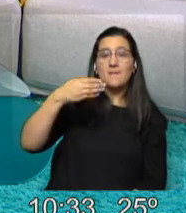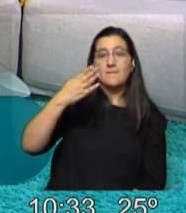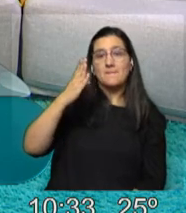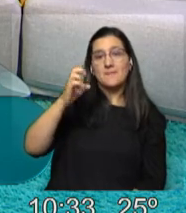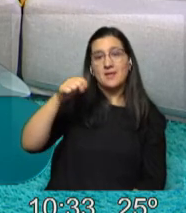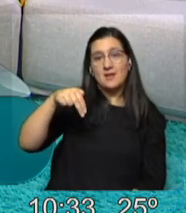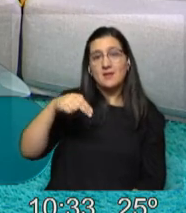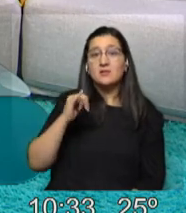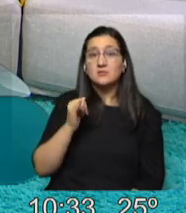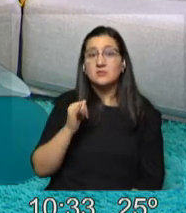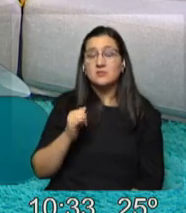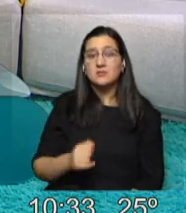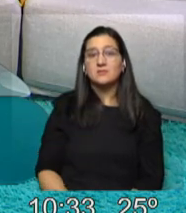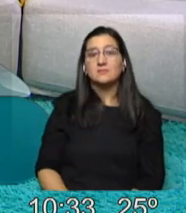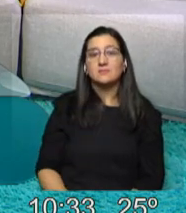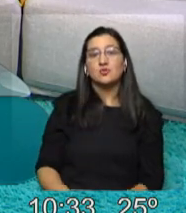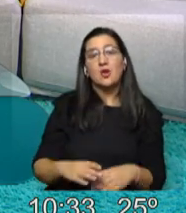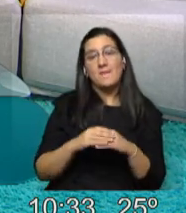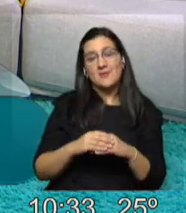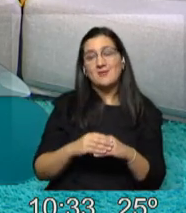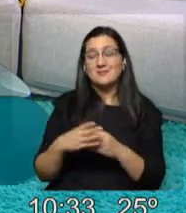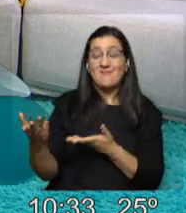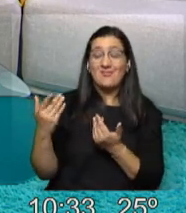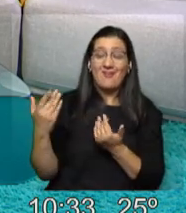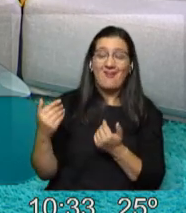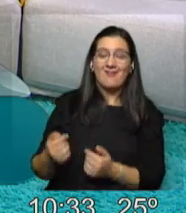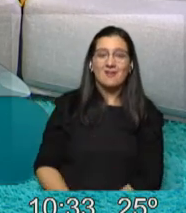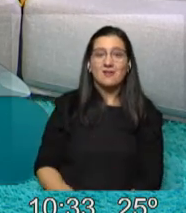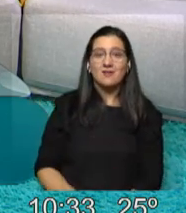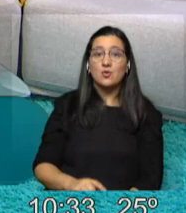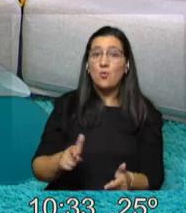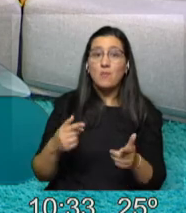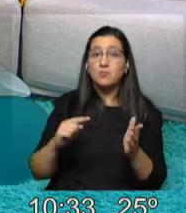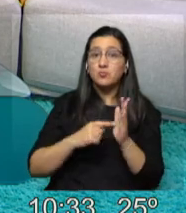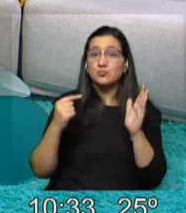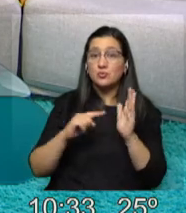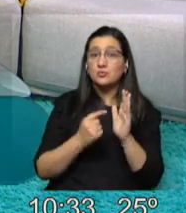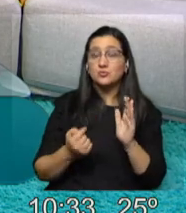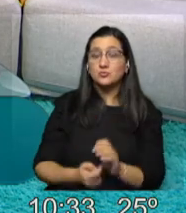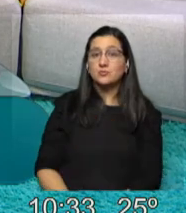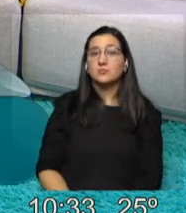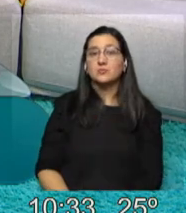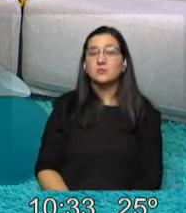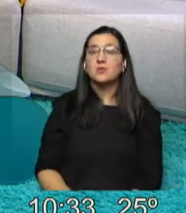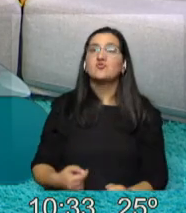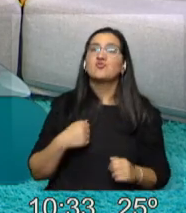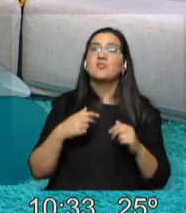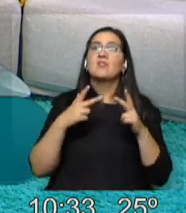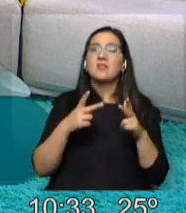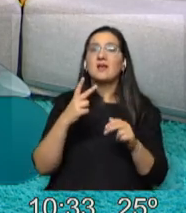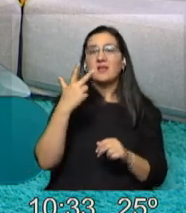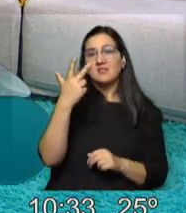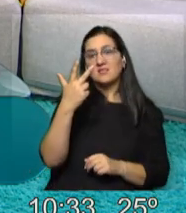ahí. Llamó amigotes de él. Le pusimos cuervos, pero... Yo te diría que